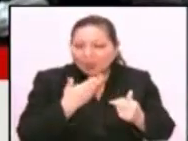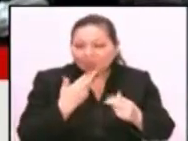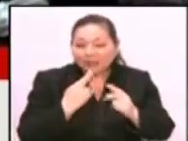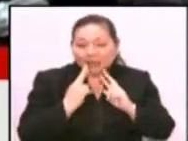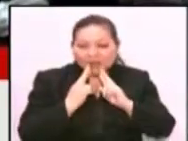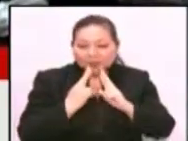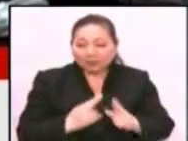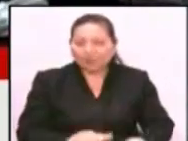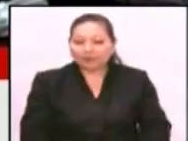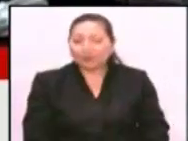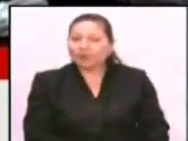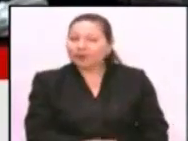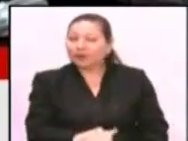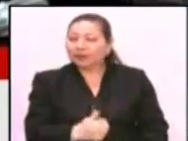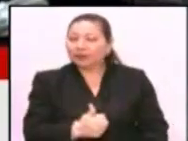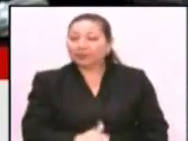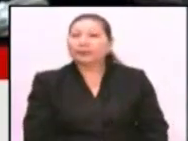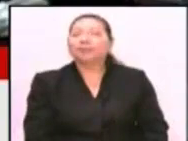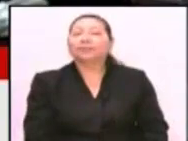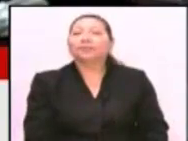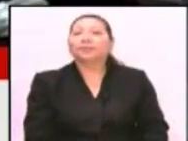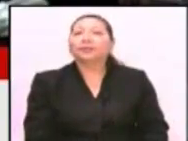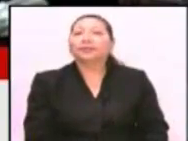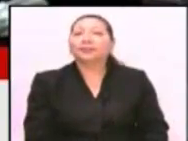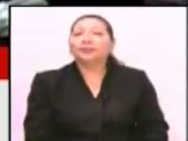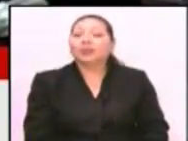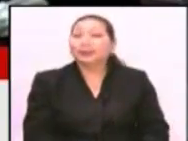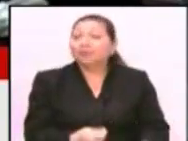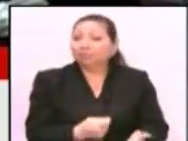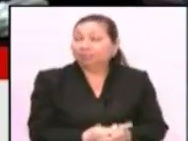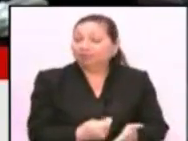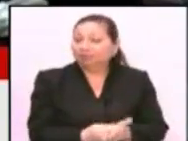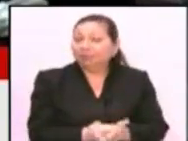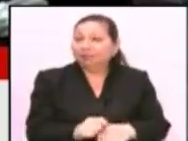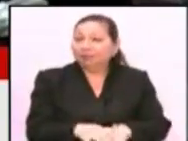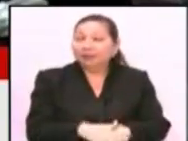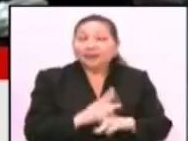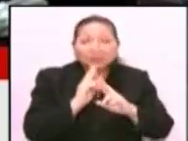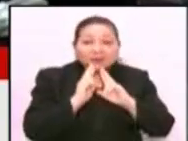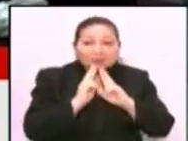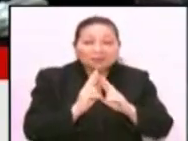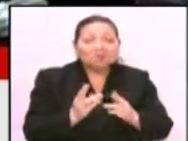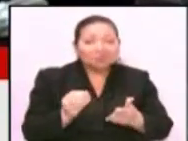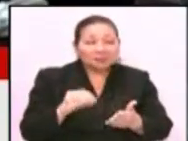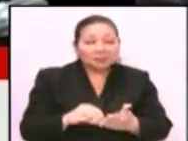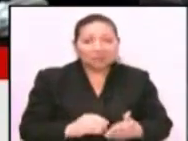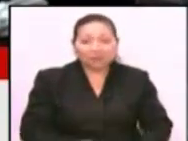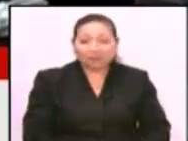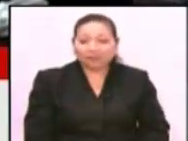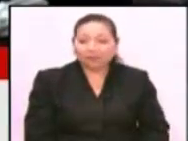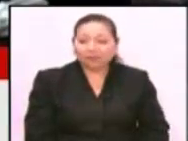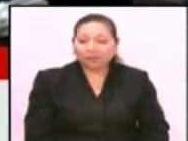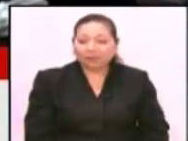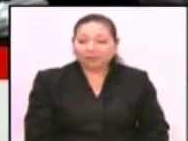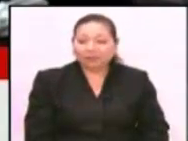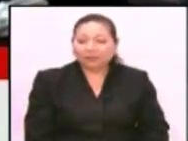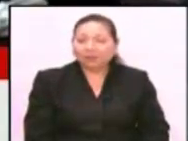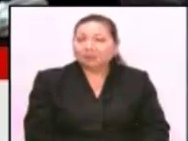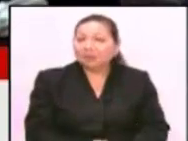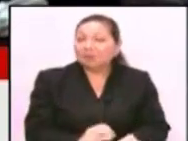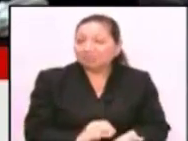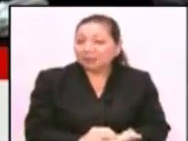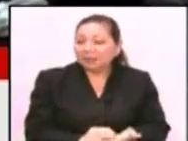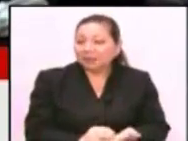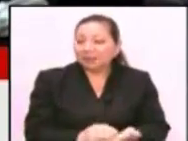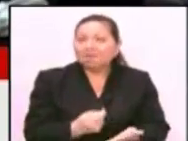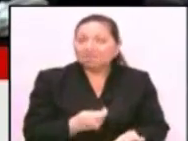¿Sí? Por otro lado, en este caso, al pagarle a un operador por un resultado, tiene un incentivo claro a lograr más resultados, porque mientras más logro,